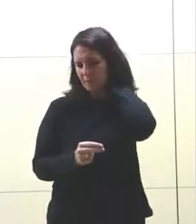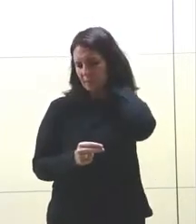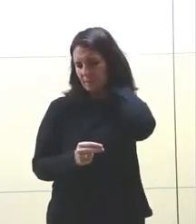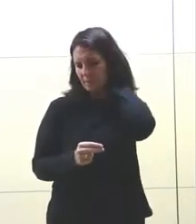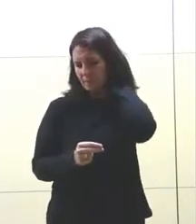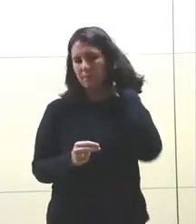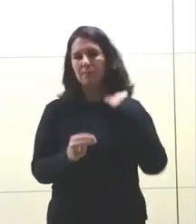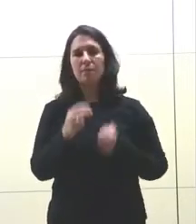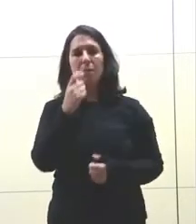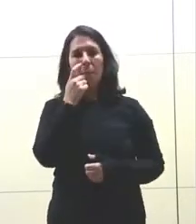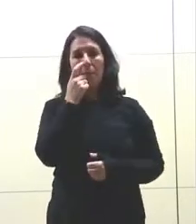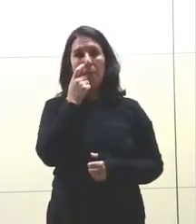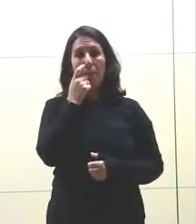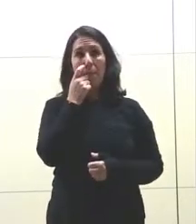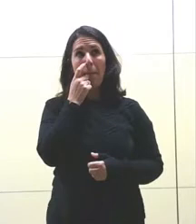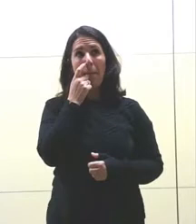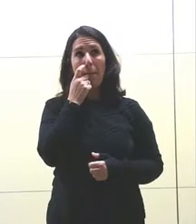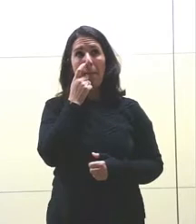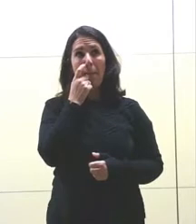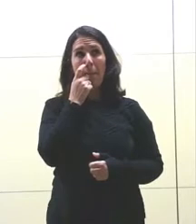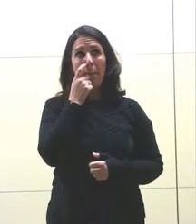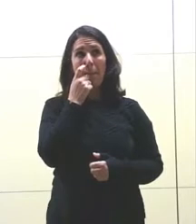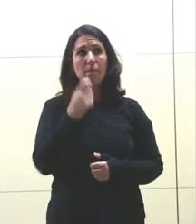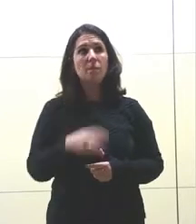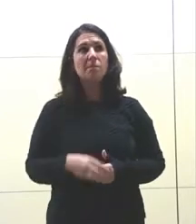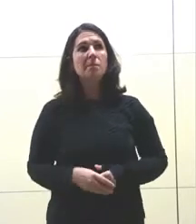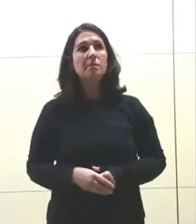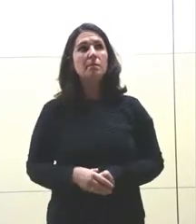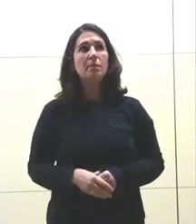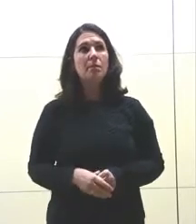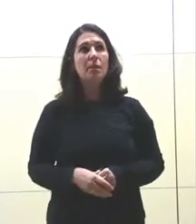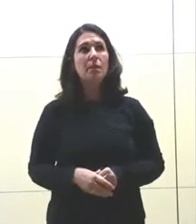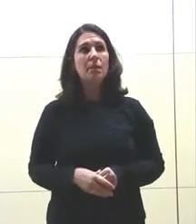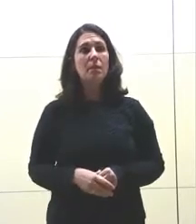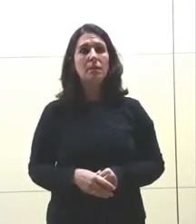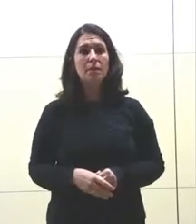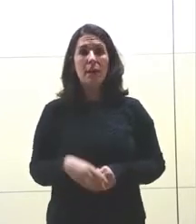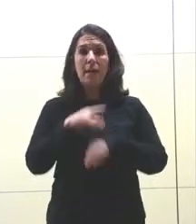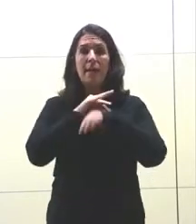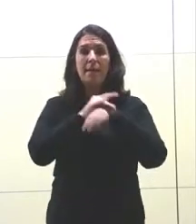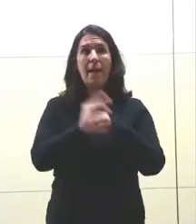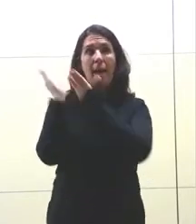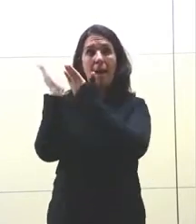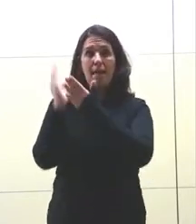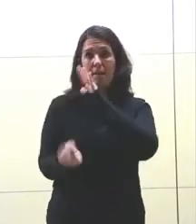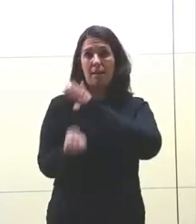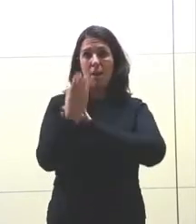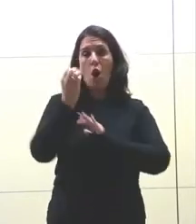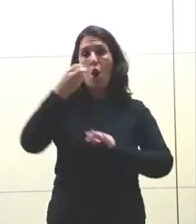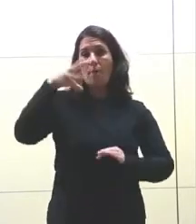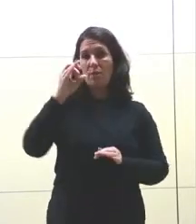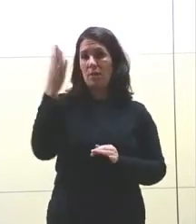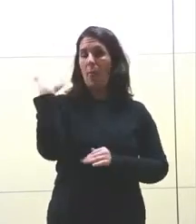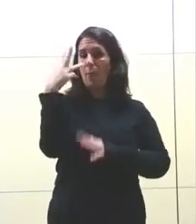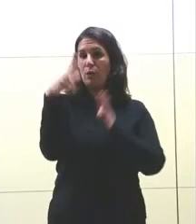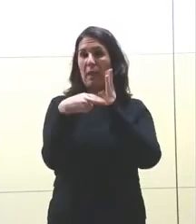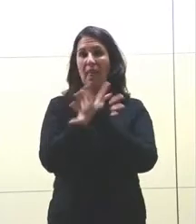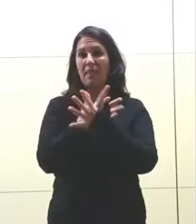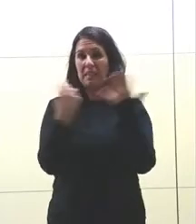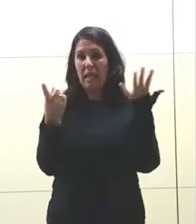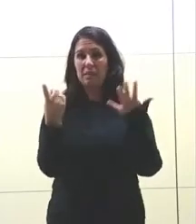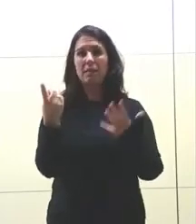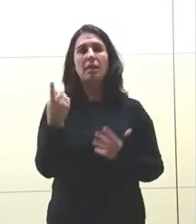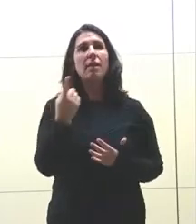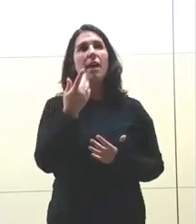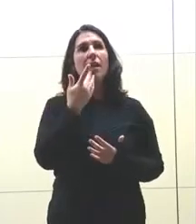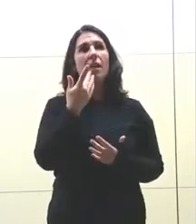señalar cómo hay una guía establecida por la Organización Mundial de la Salud en 2016 de pautas